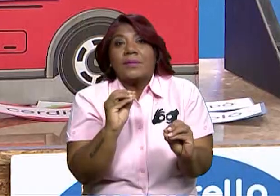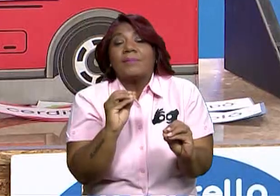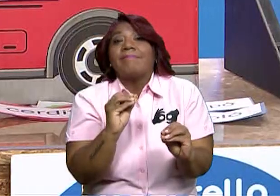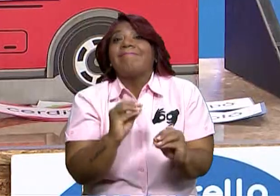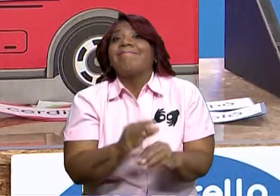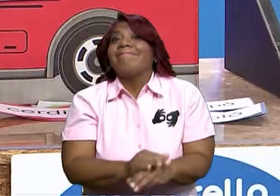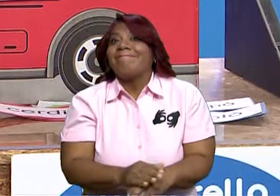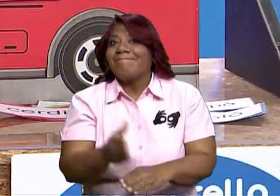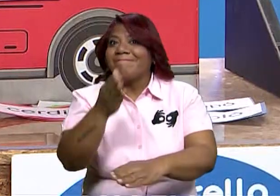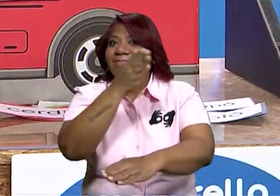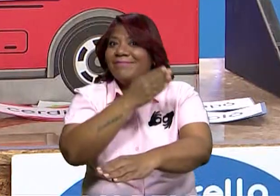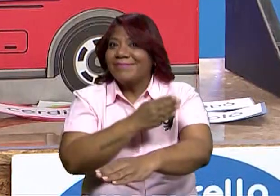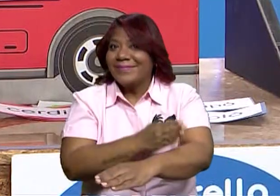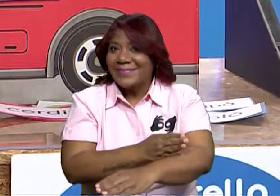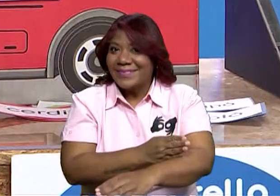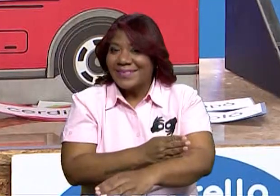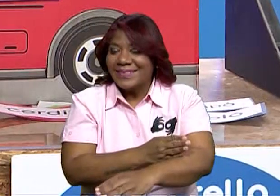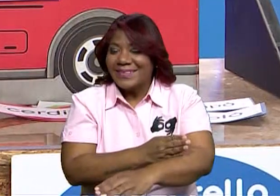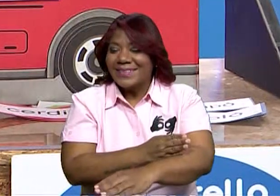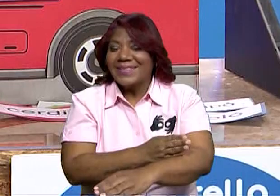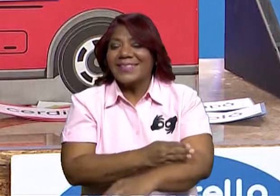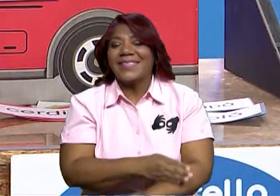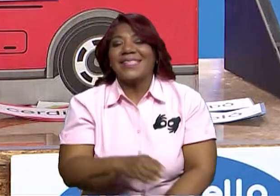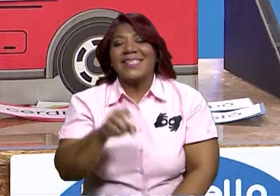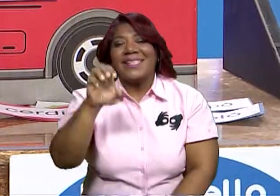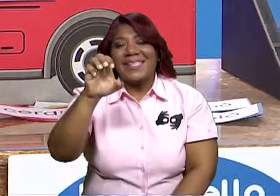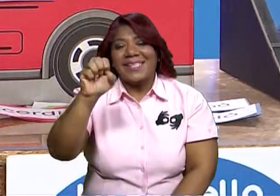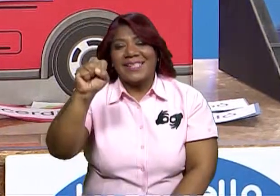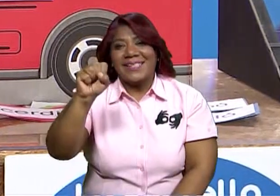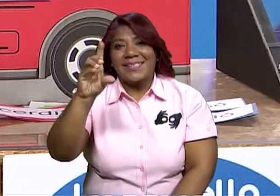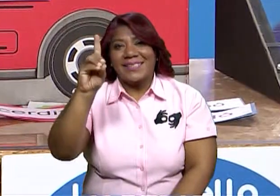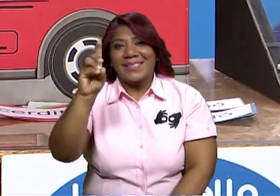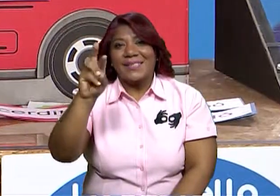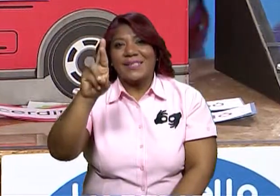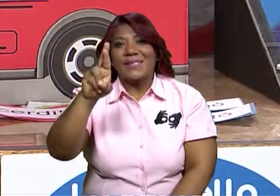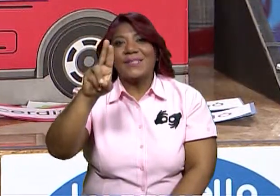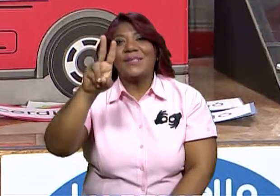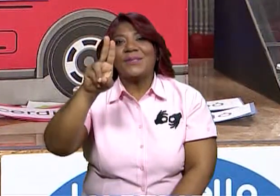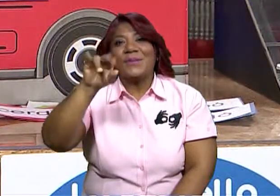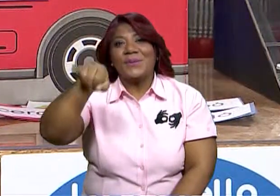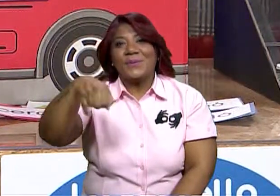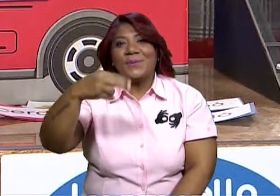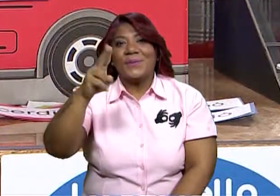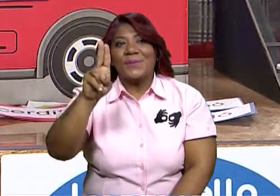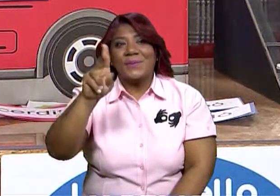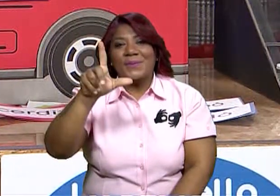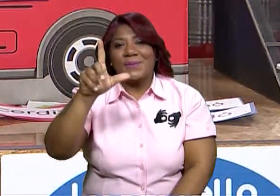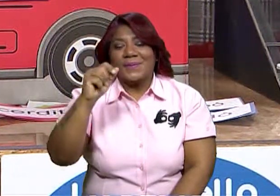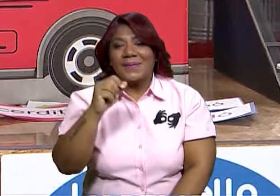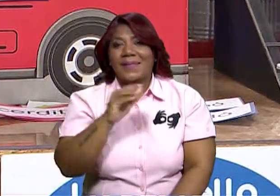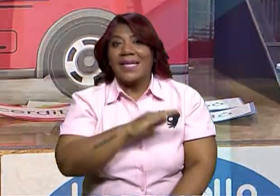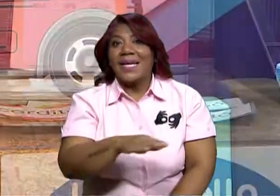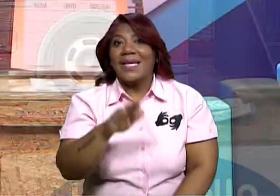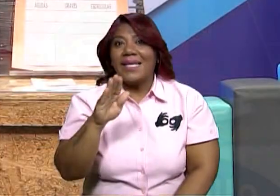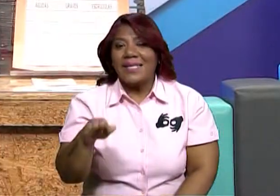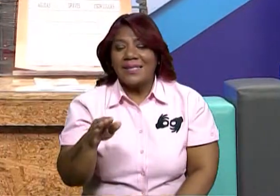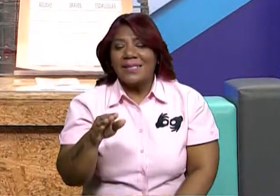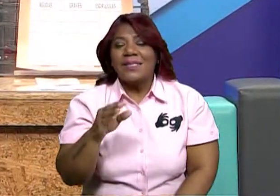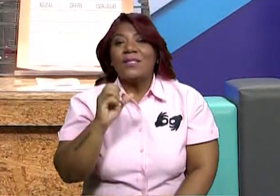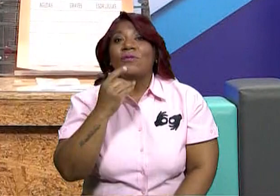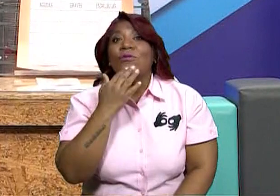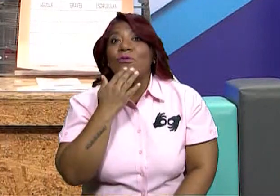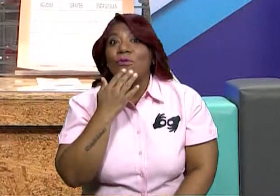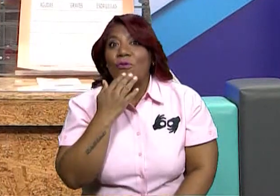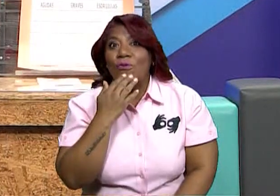palabra esdrújula. De esta manera el niño puede relacionar todas estas actividades y ir asociando para sacar lo que